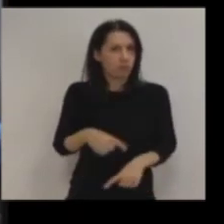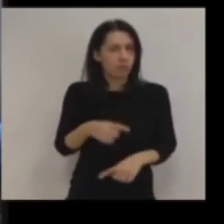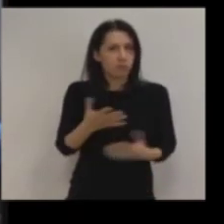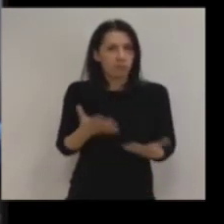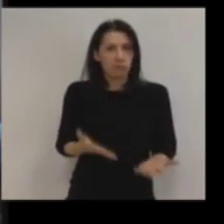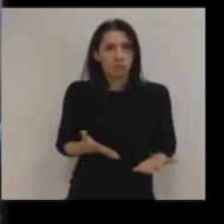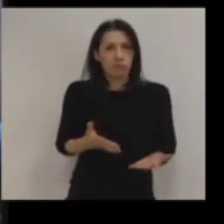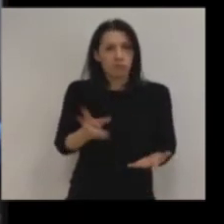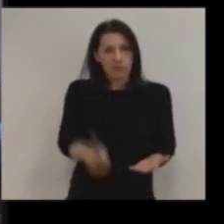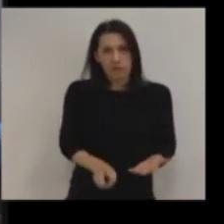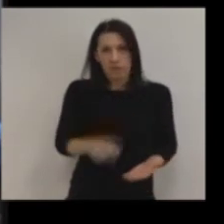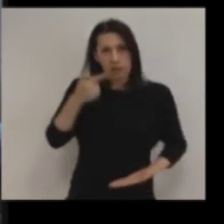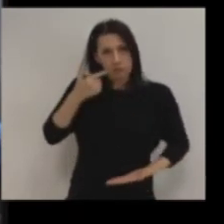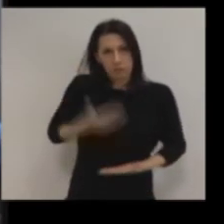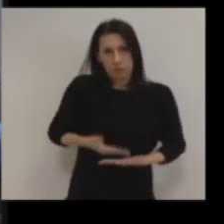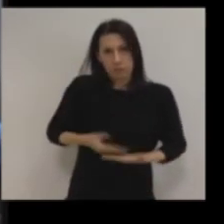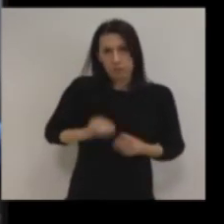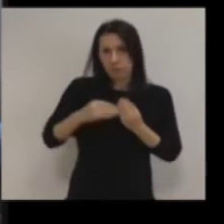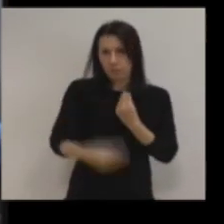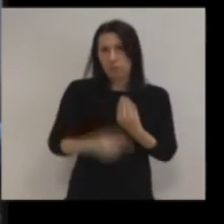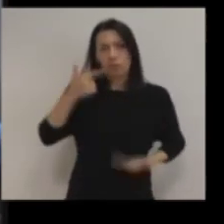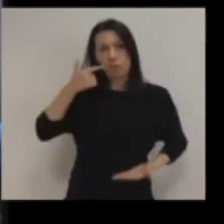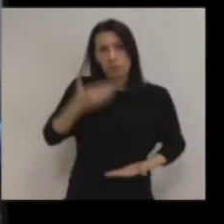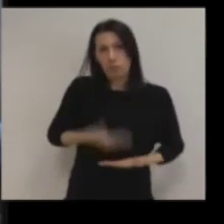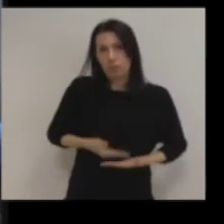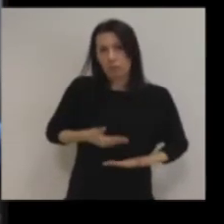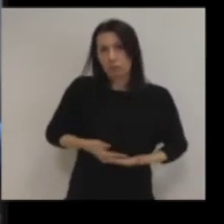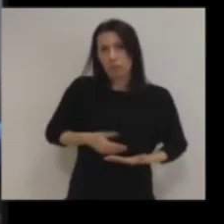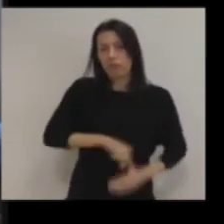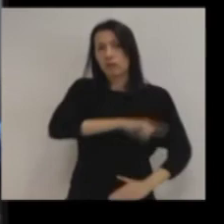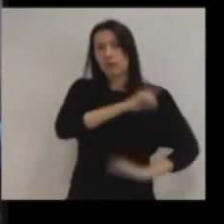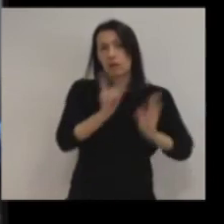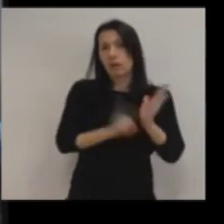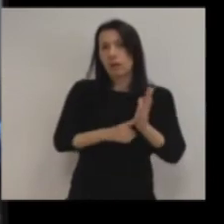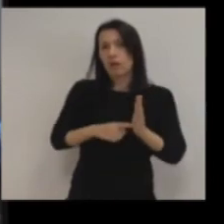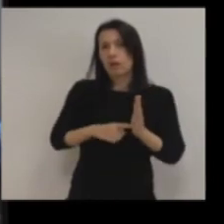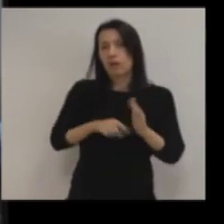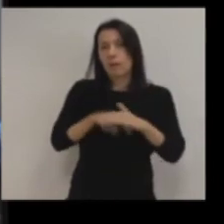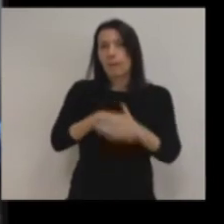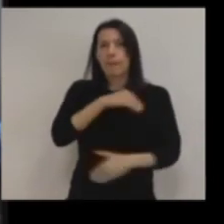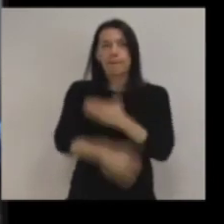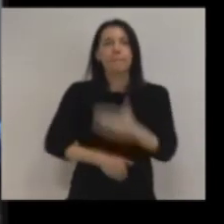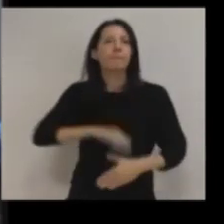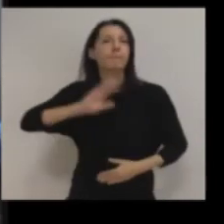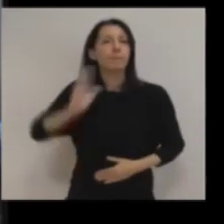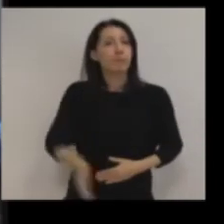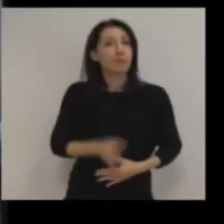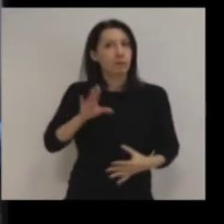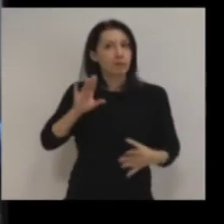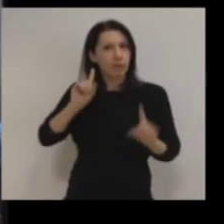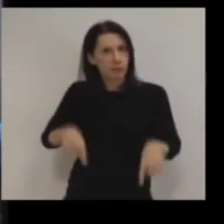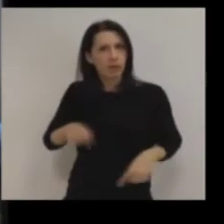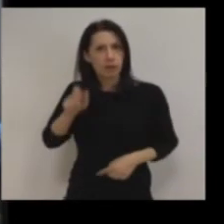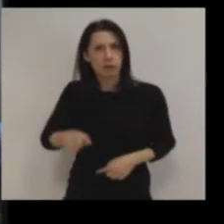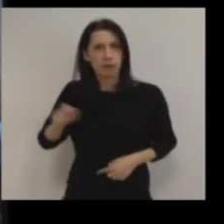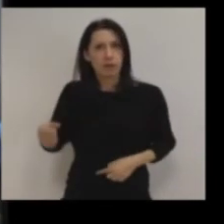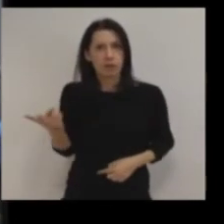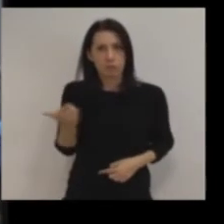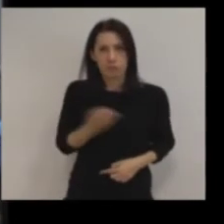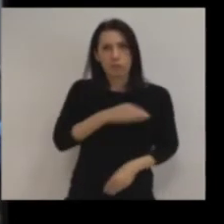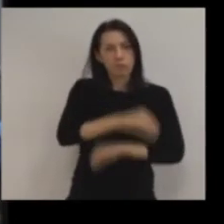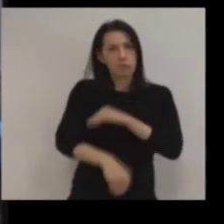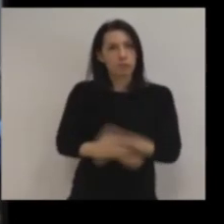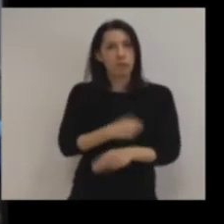como válido documento de prueba tanto la ley de enjuiciamiento criminal en referencia a la civil, pero en este